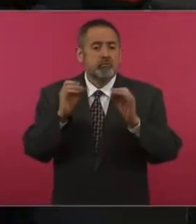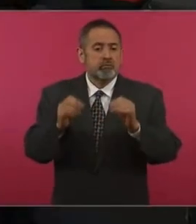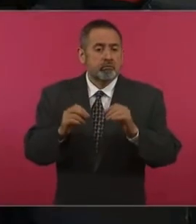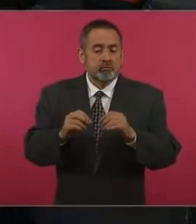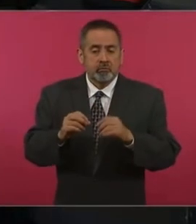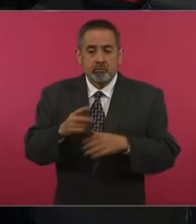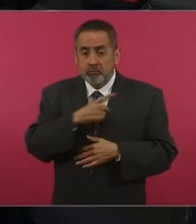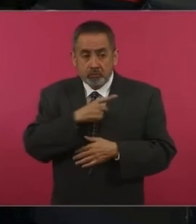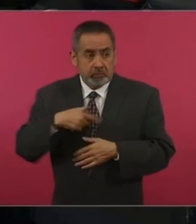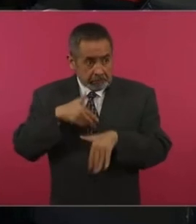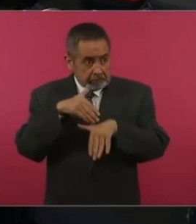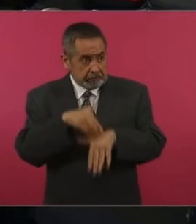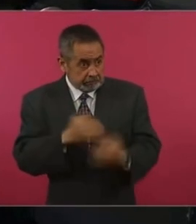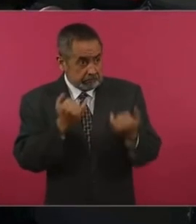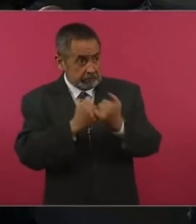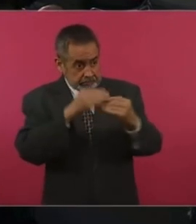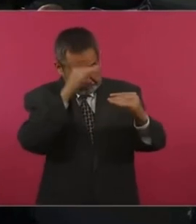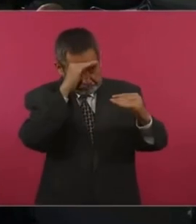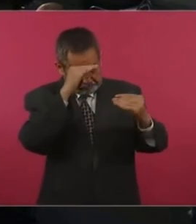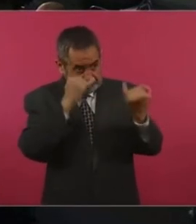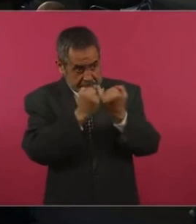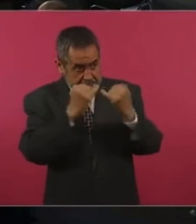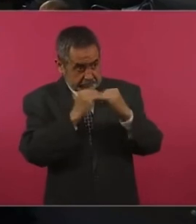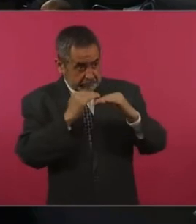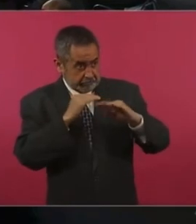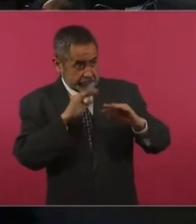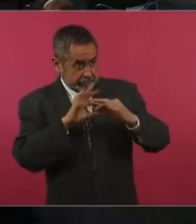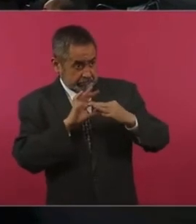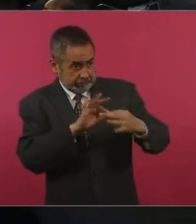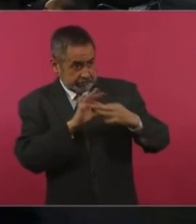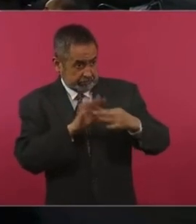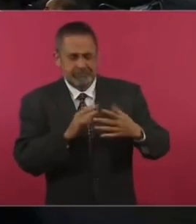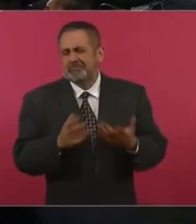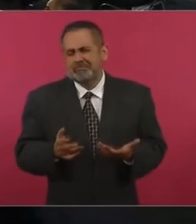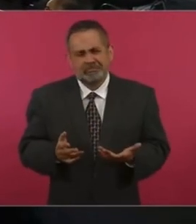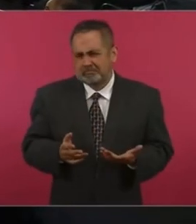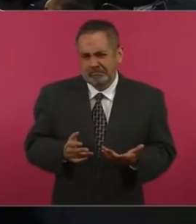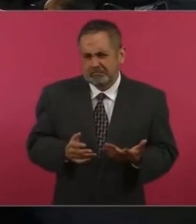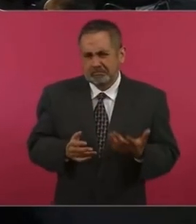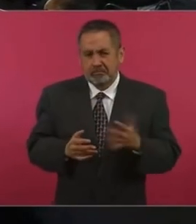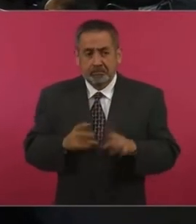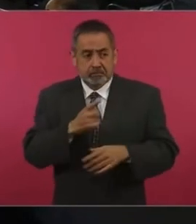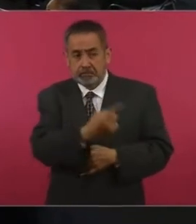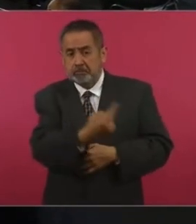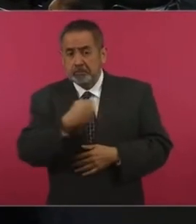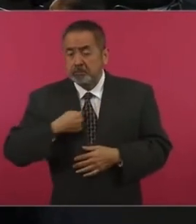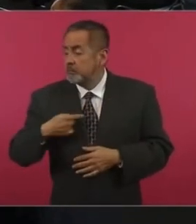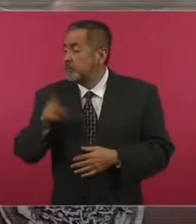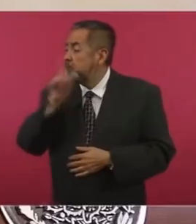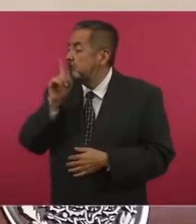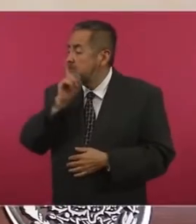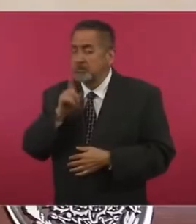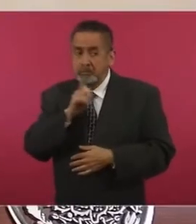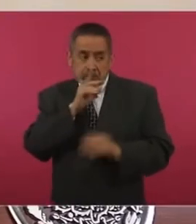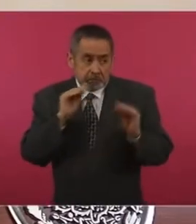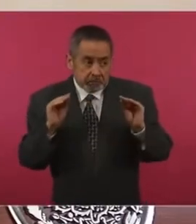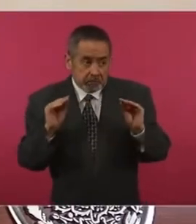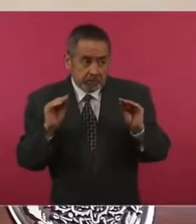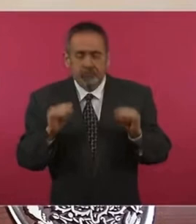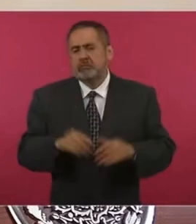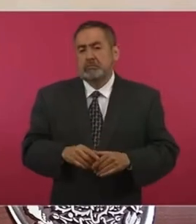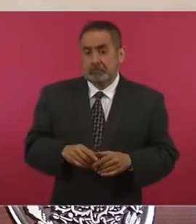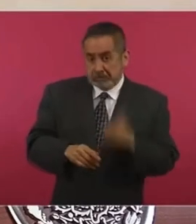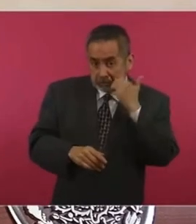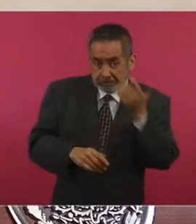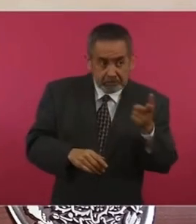a que pensemos de la misma forma o nos van a obligar a que no hablemos como quieren los